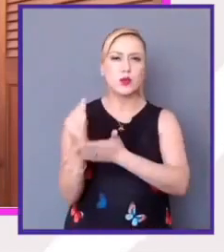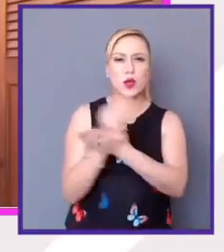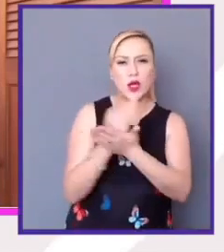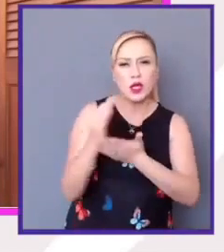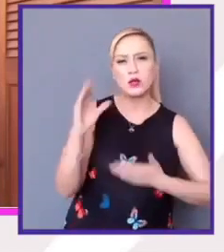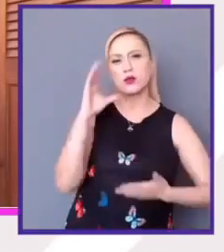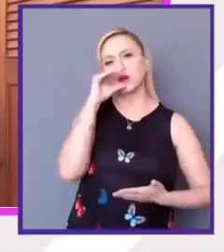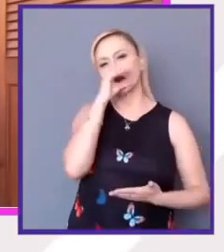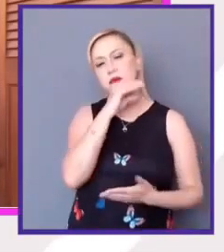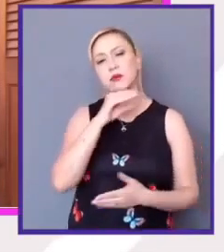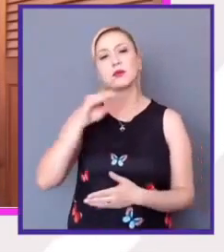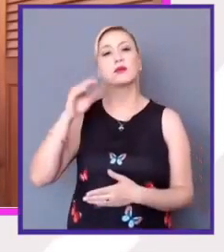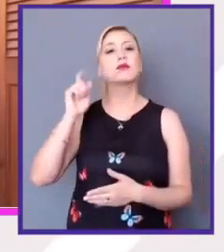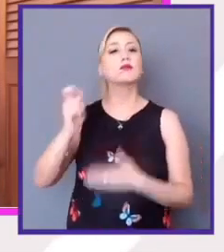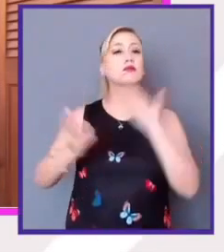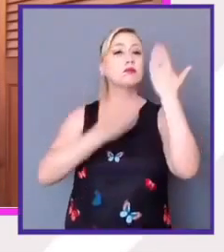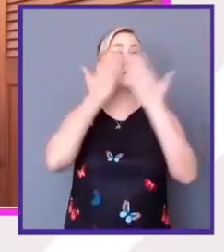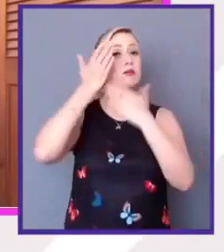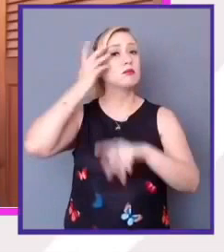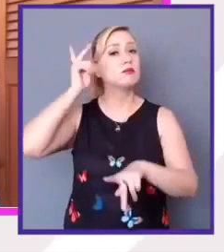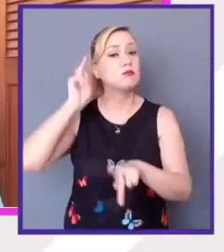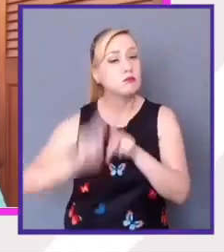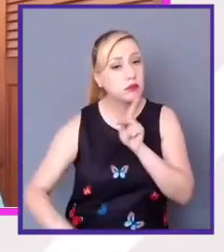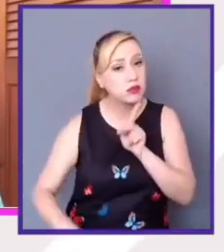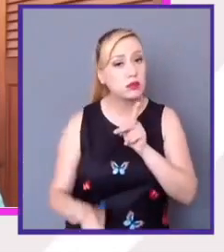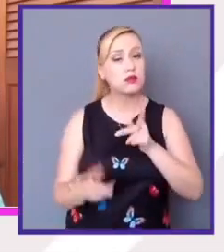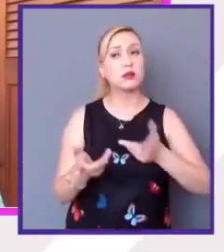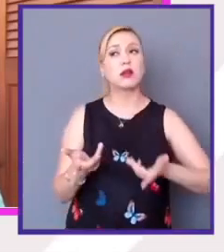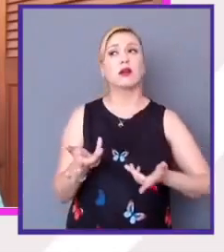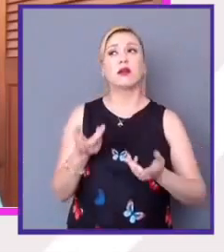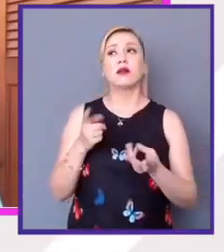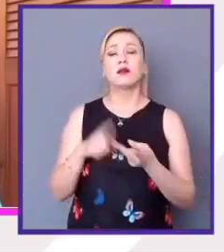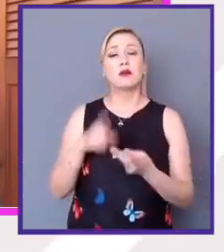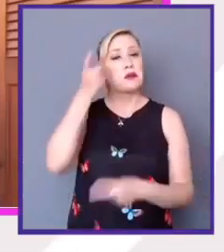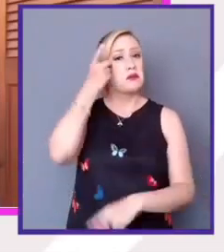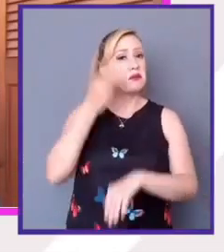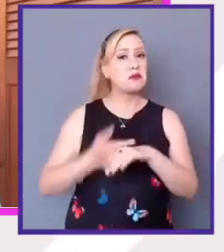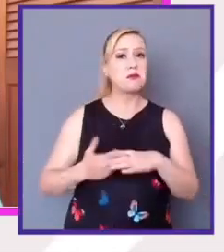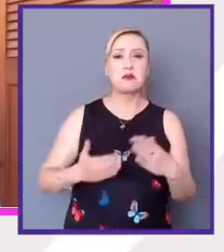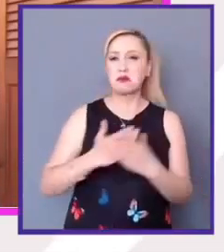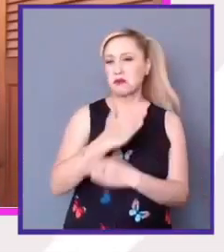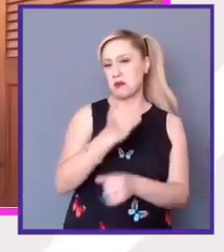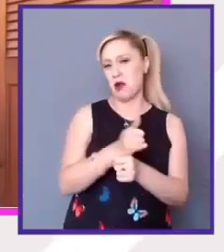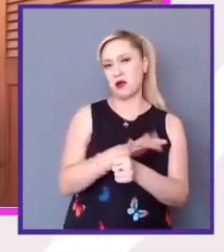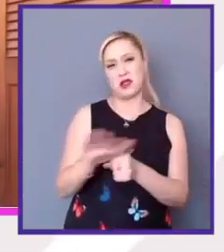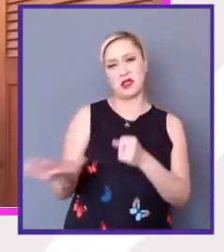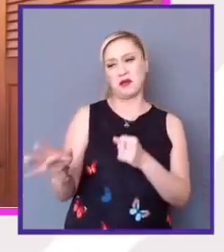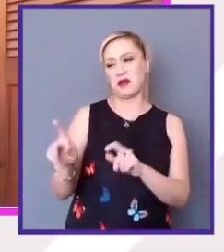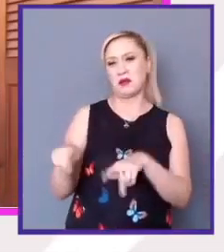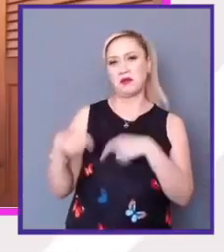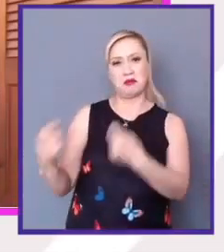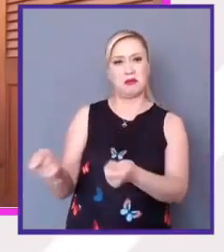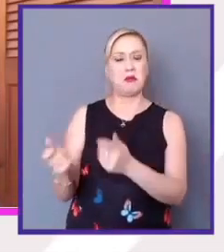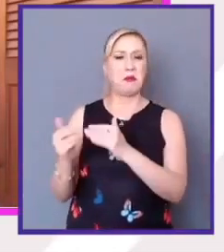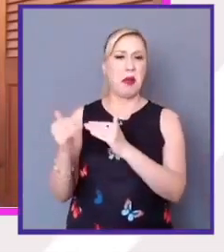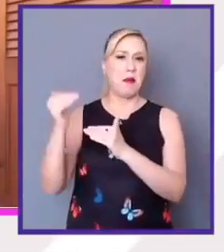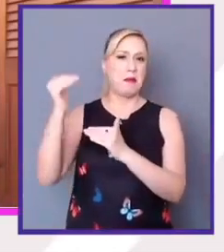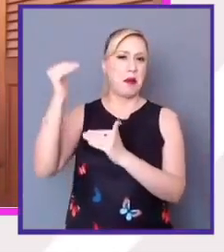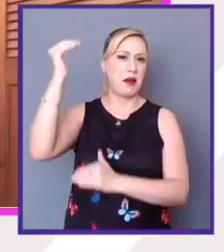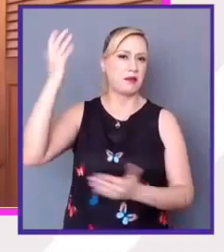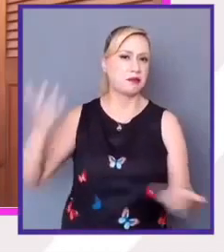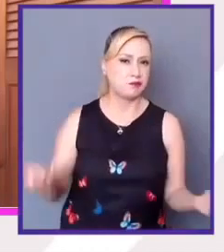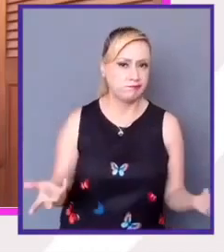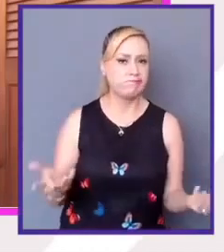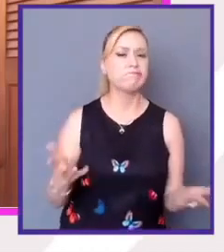México y también tienen menos acceso a puestos directivos de trabajo, ¿no? Eso nos lleva a señalar que entonces las